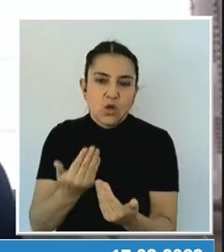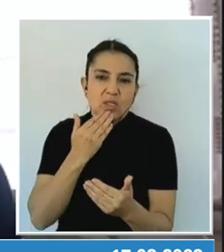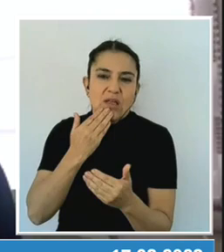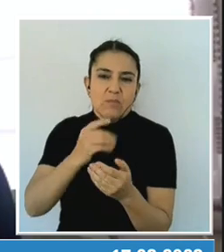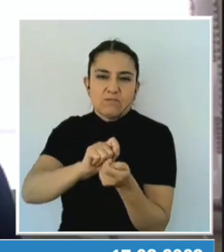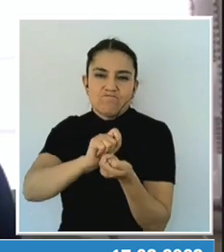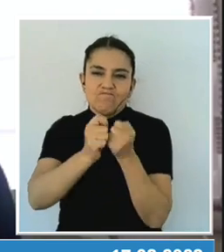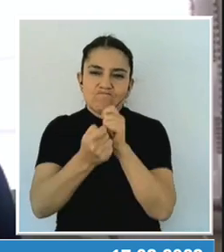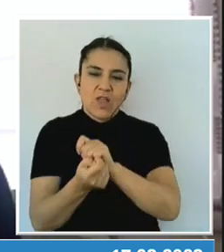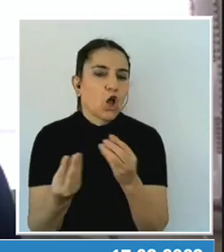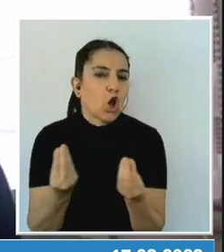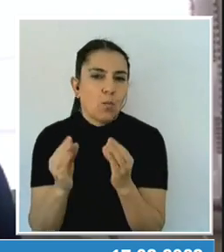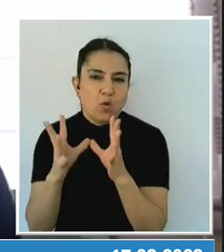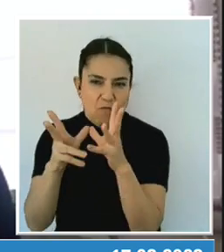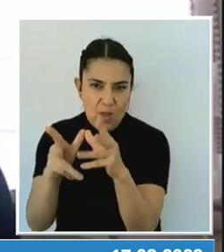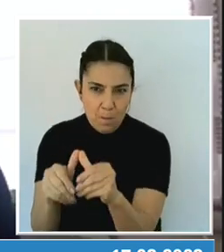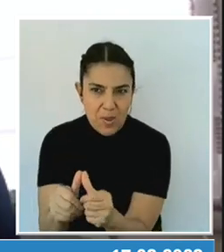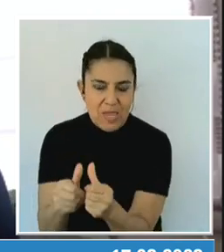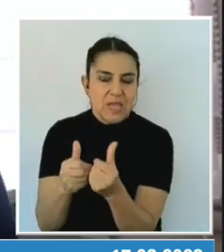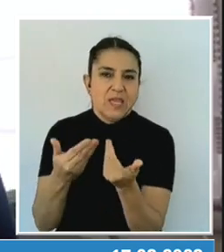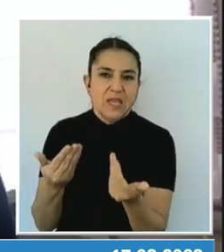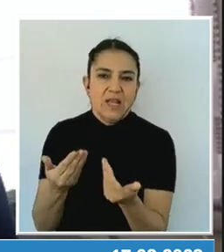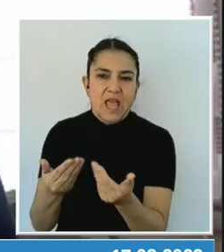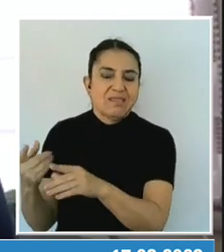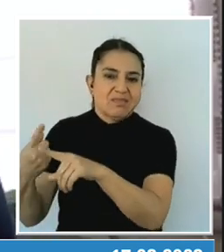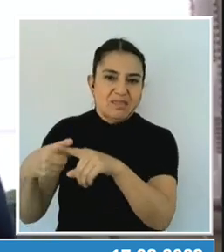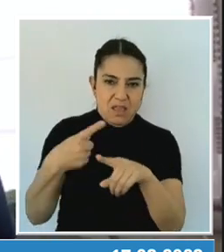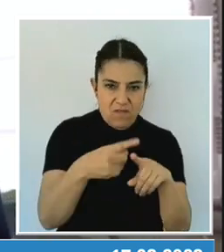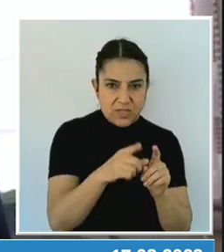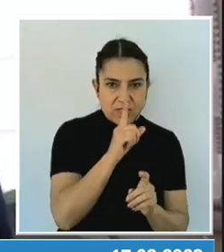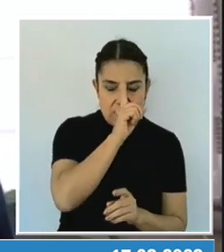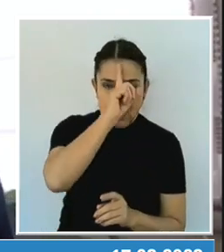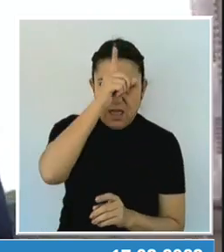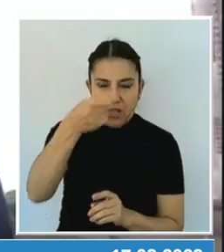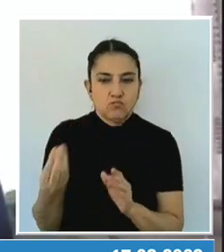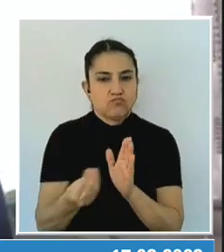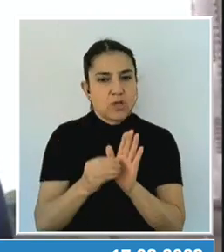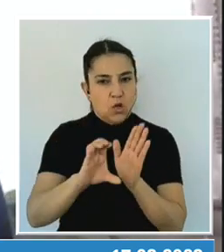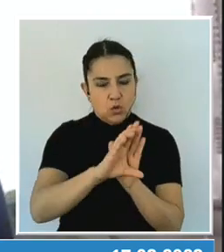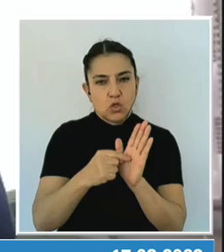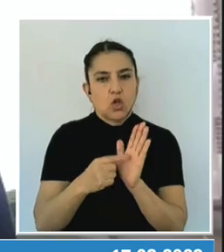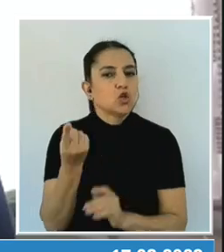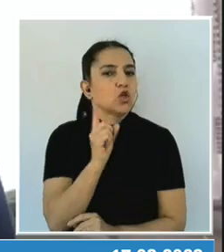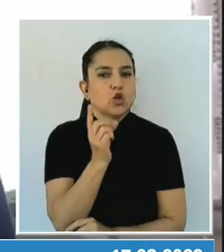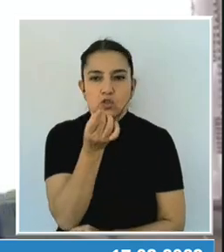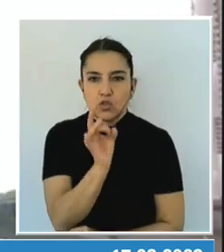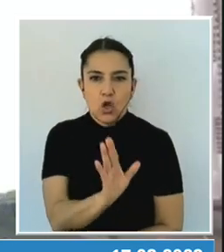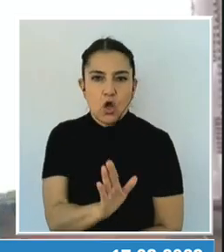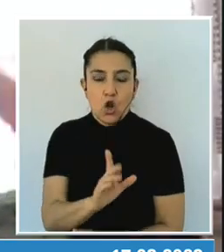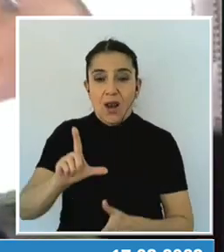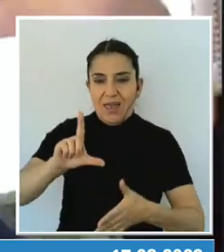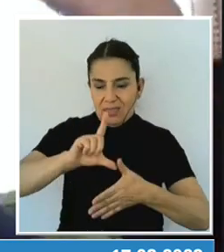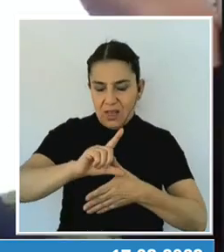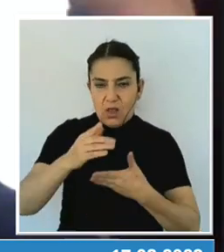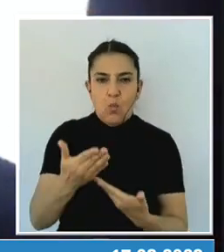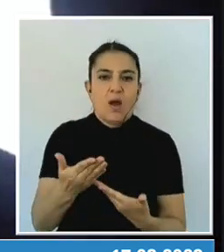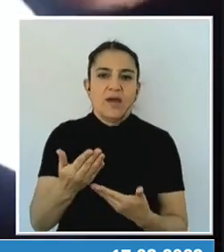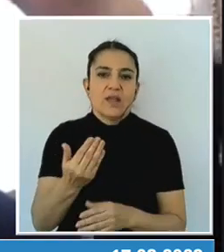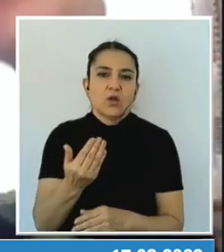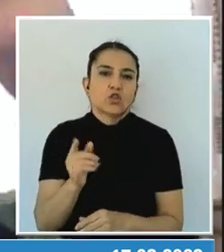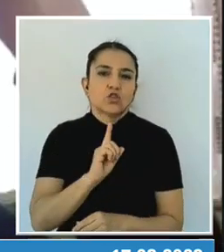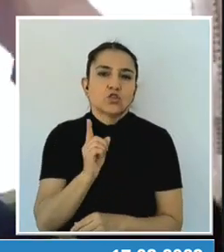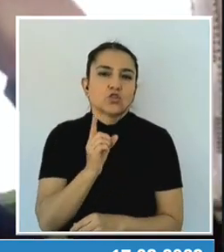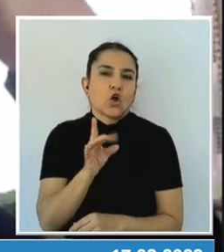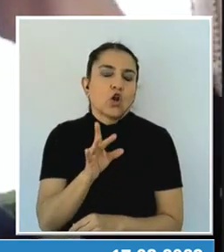familia en diversas tradiciones constitucionales, no solo en la latinoamericana, solo que no se observan los